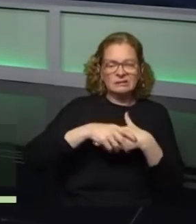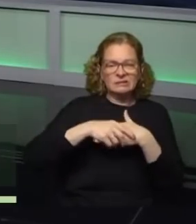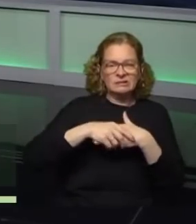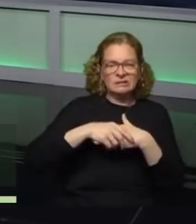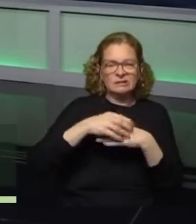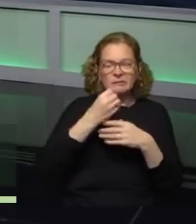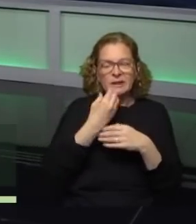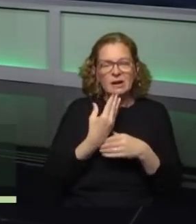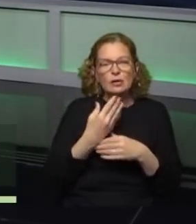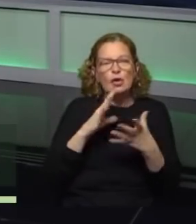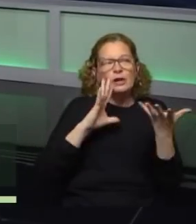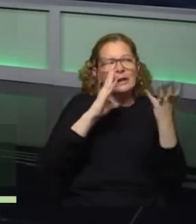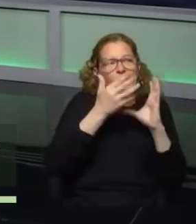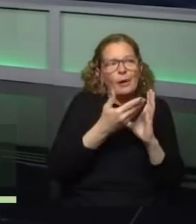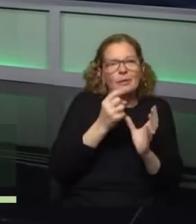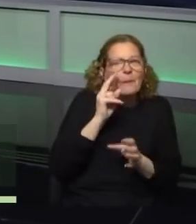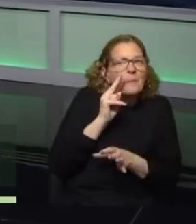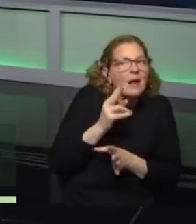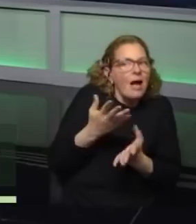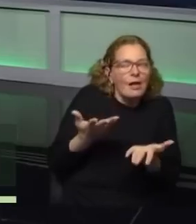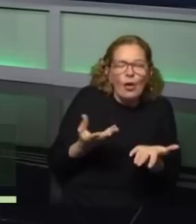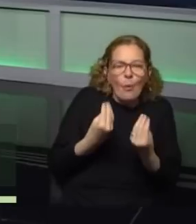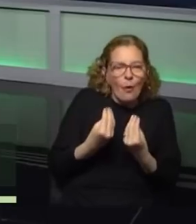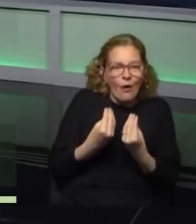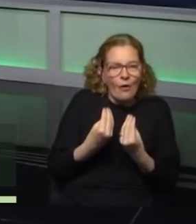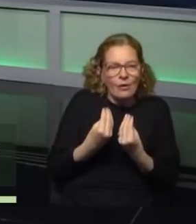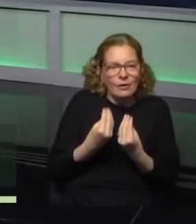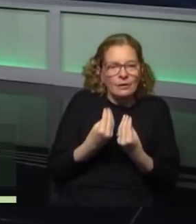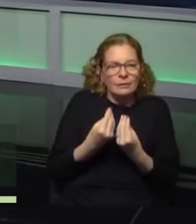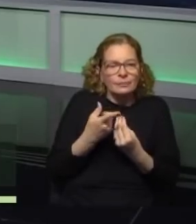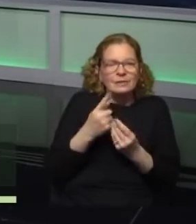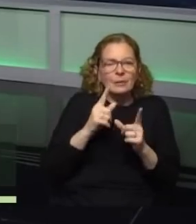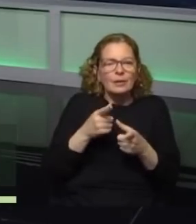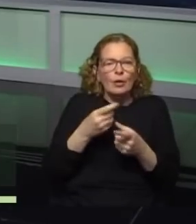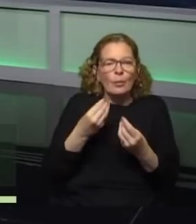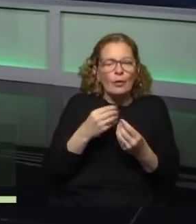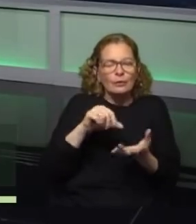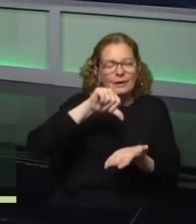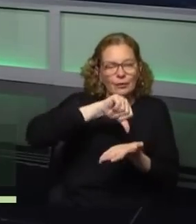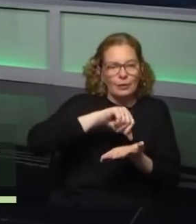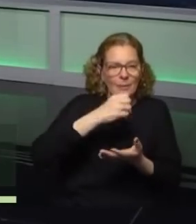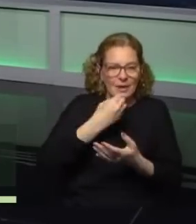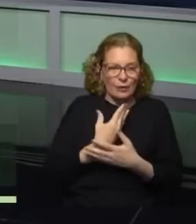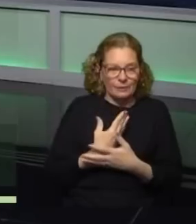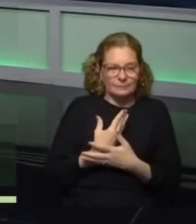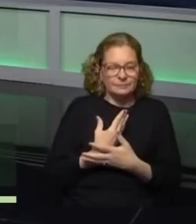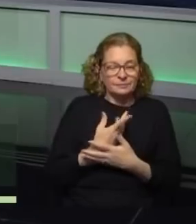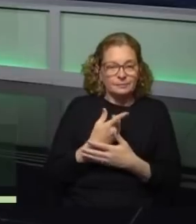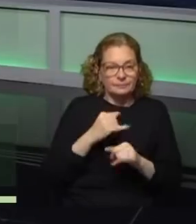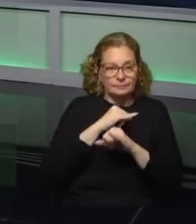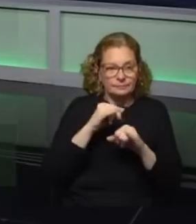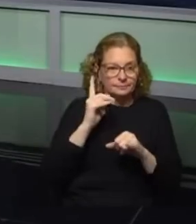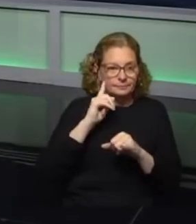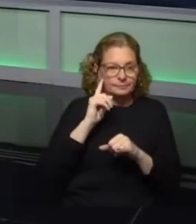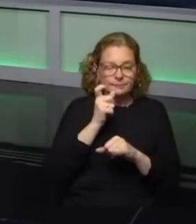desde el punto de vista ambiental mirada desde el urbanismo como sería una ciudad más sustentable Así que para cerrar